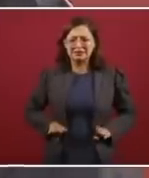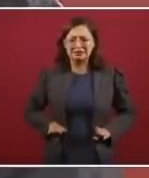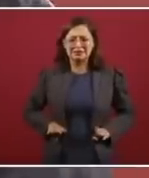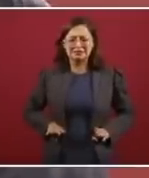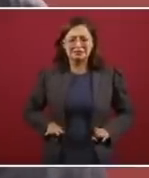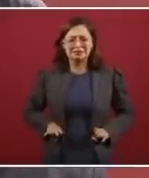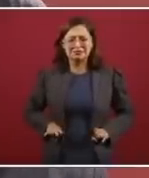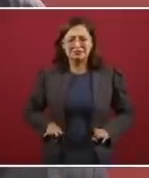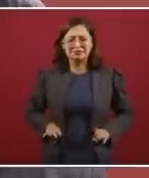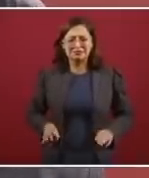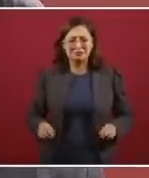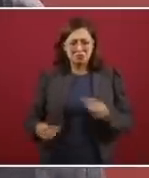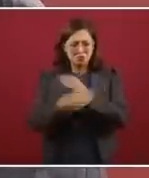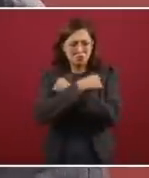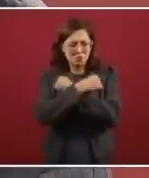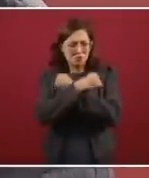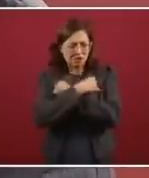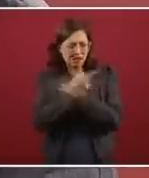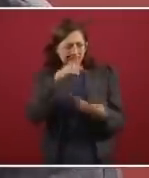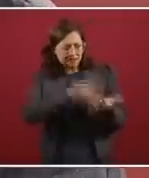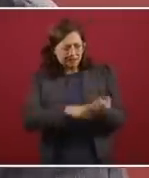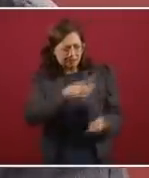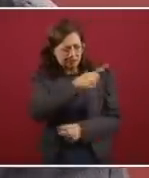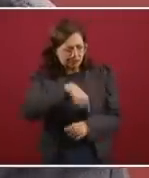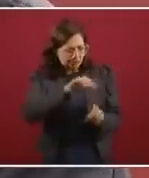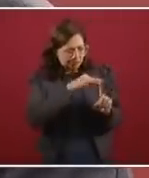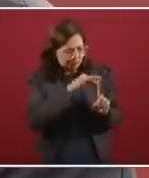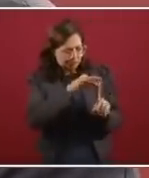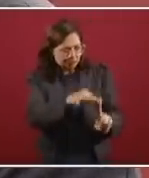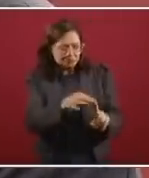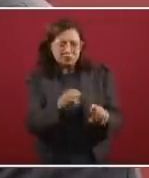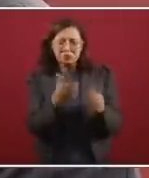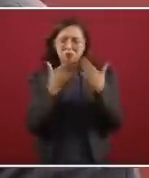la que los guía.